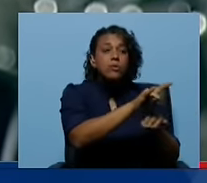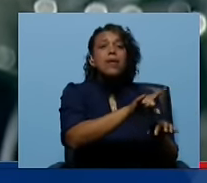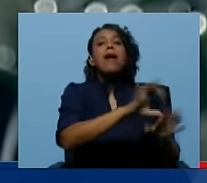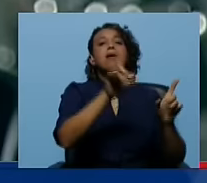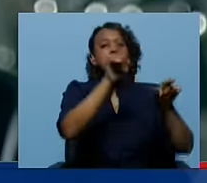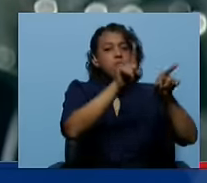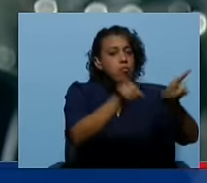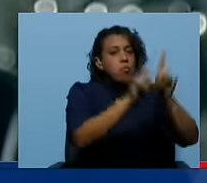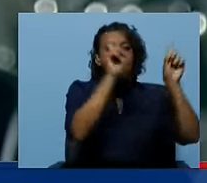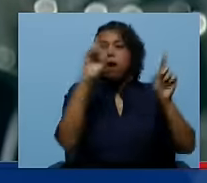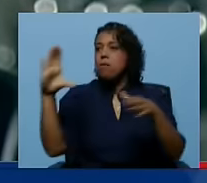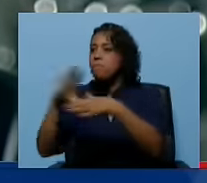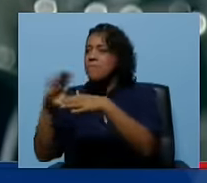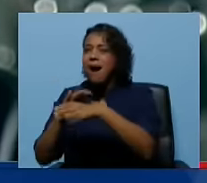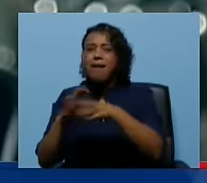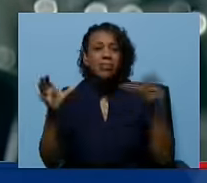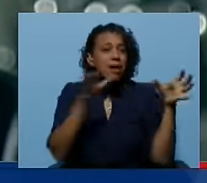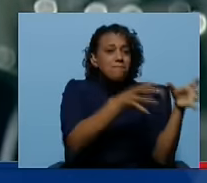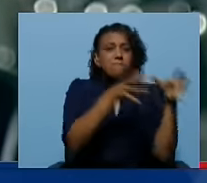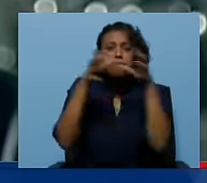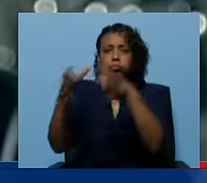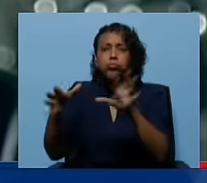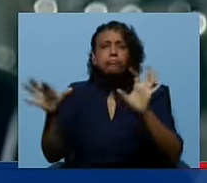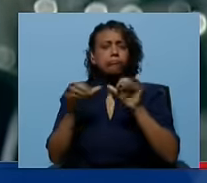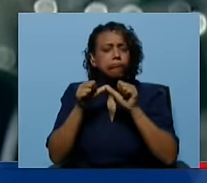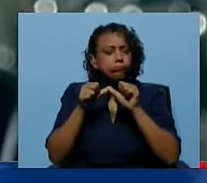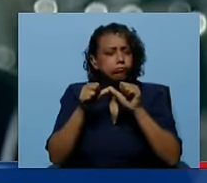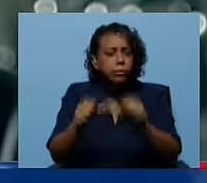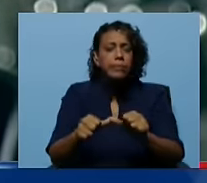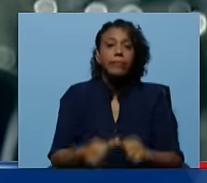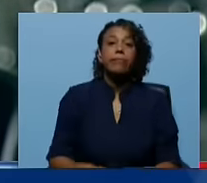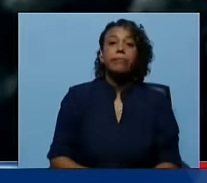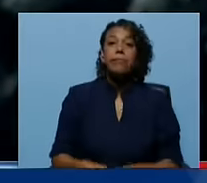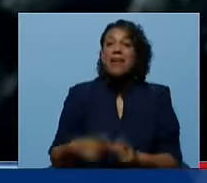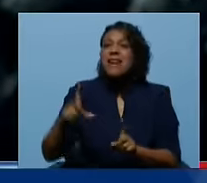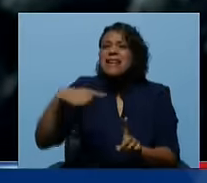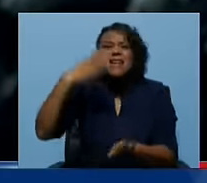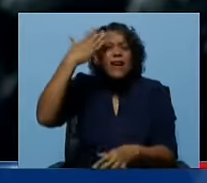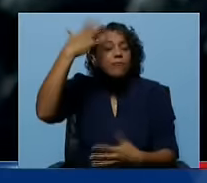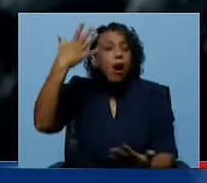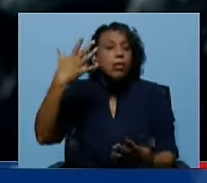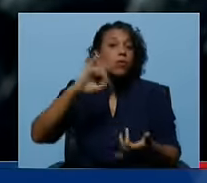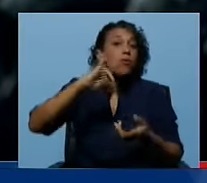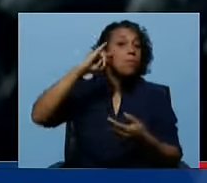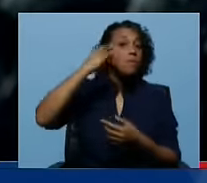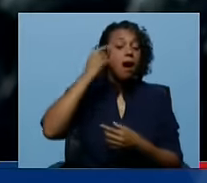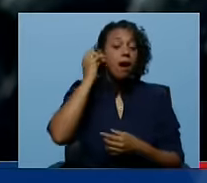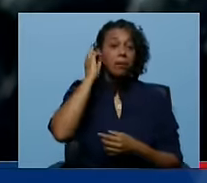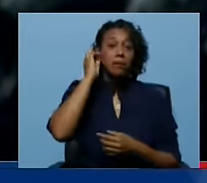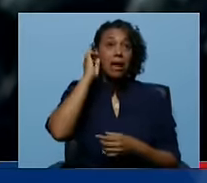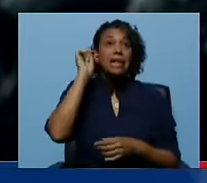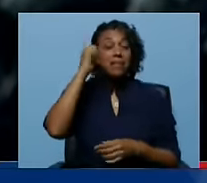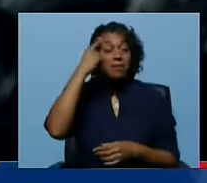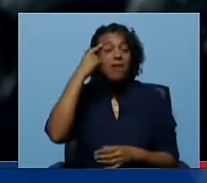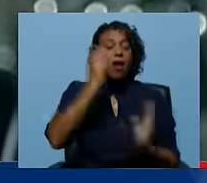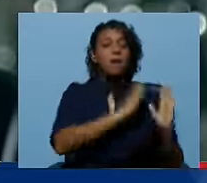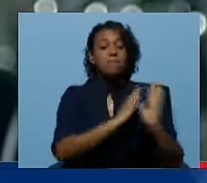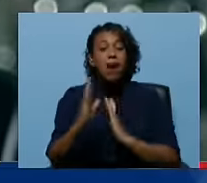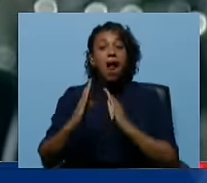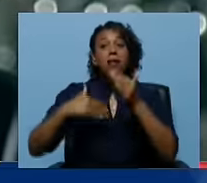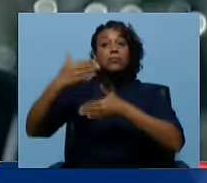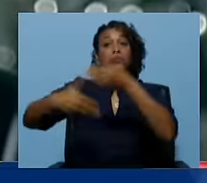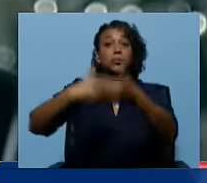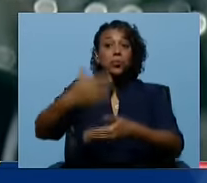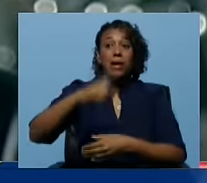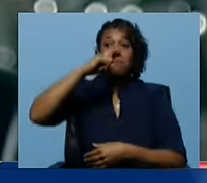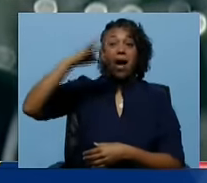semana, cuáles son los planes futuros, a qué nos vamos a enfrentar en el futuro, y por supuesto sabiendo cuál es la tradición de